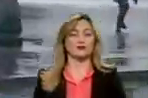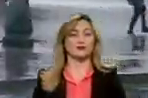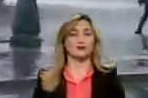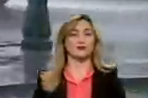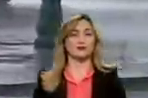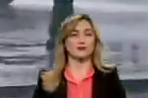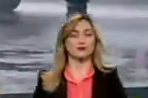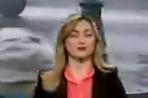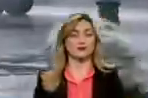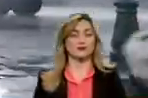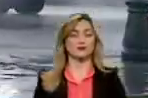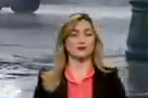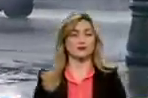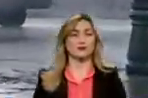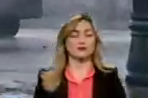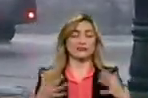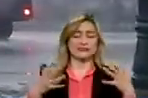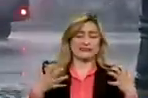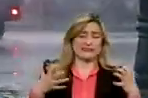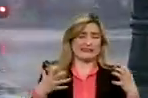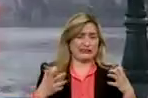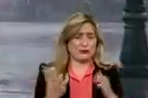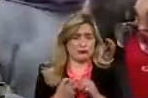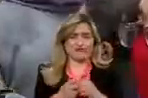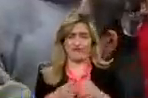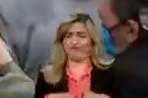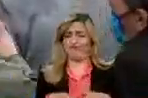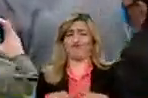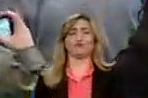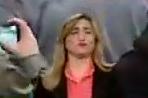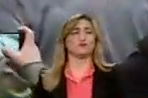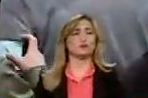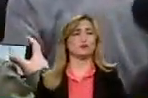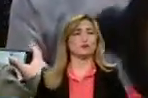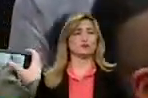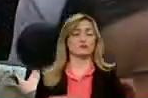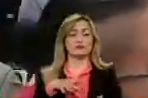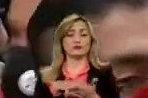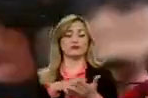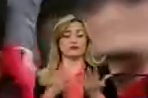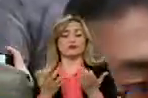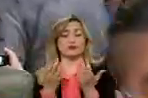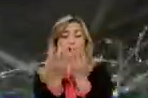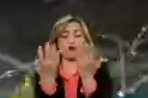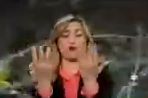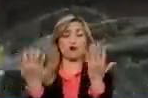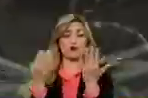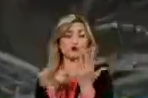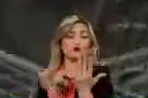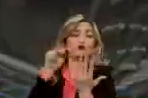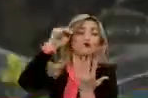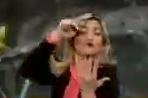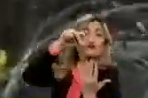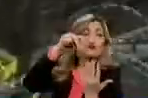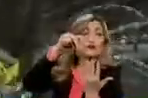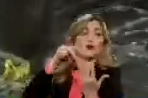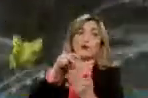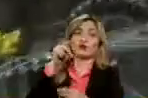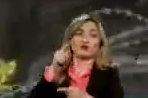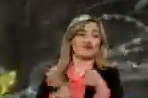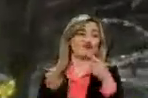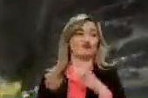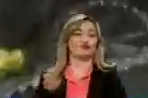No fue el único momento tenso. Aquí los estudiantes intentaron pasar a la Plaza Grande, pero no